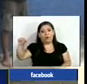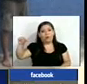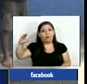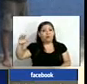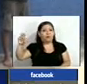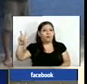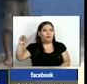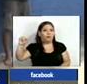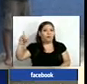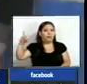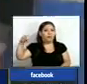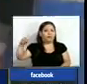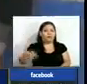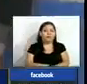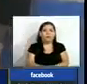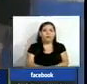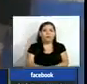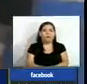Acevedo.